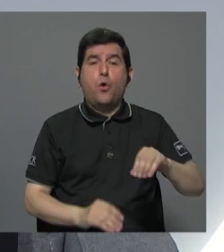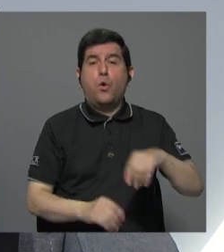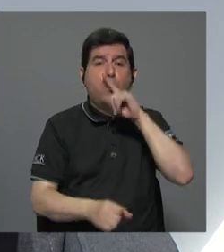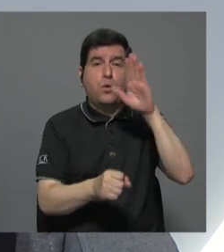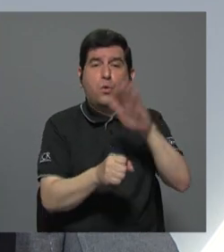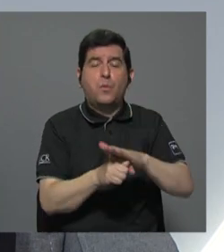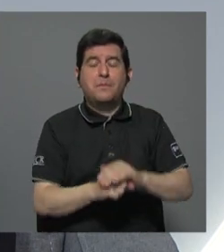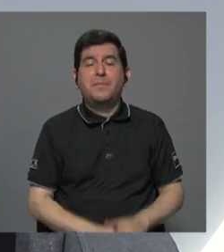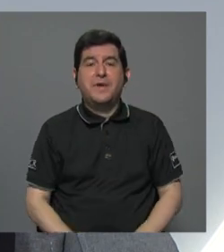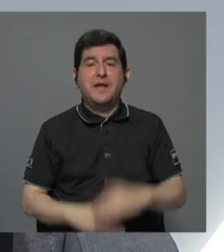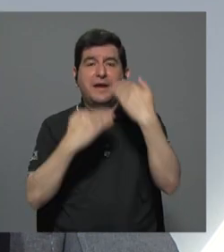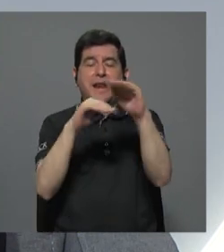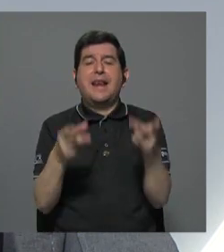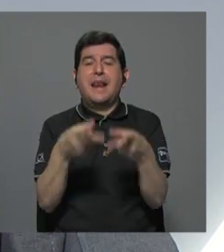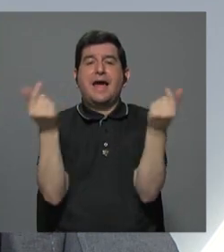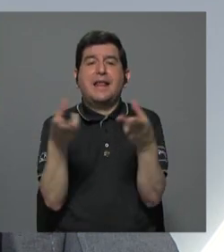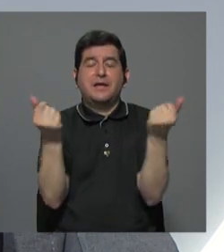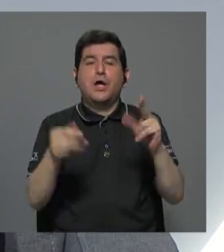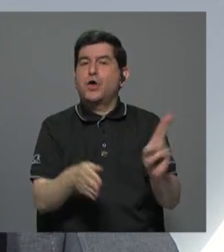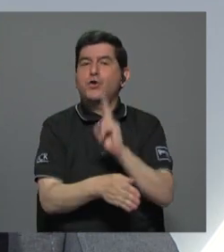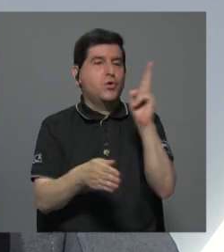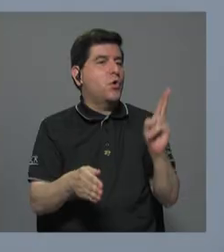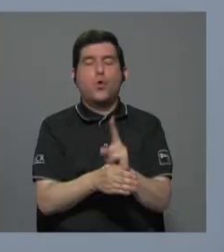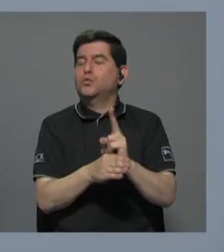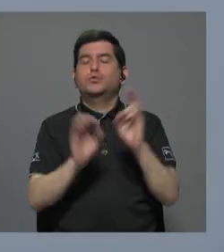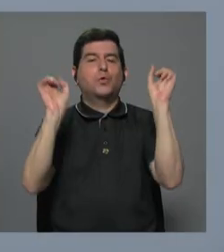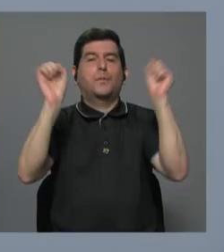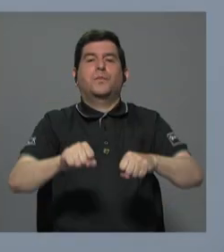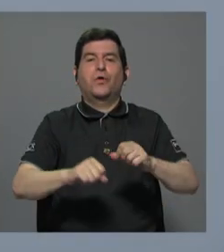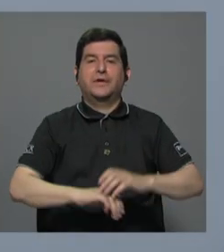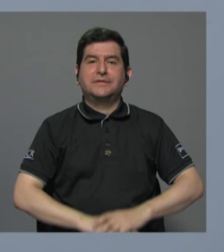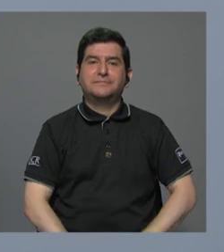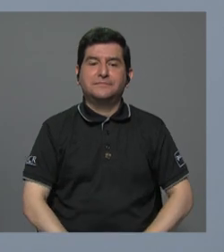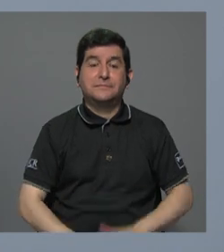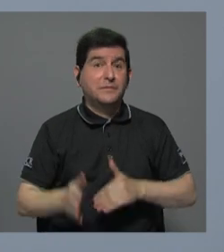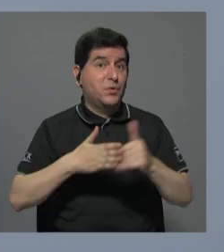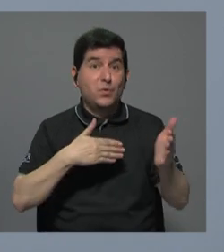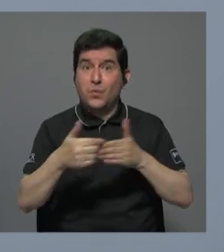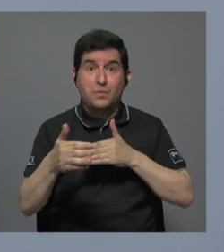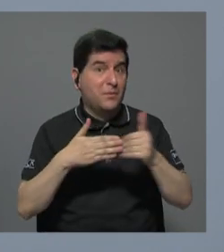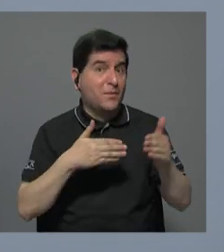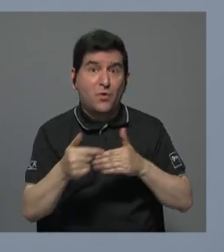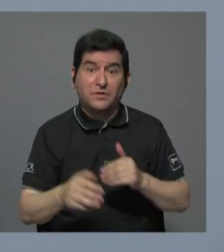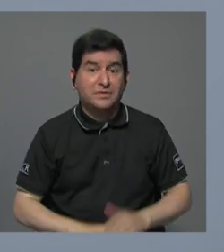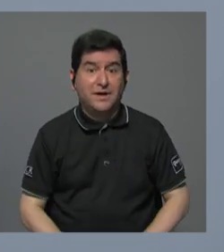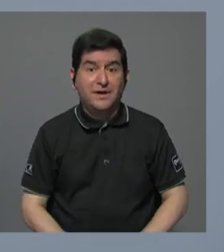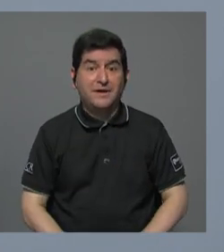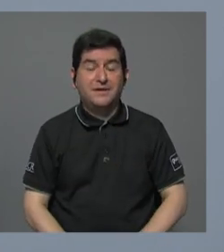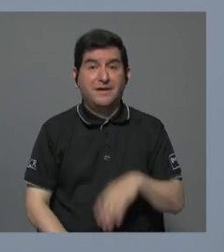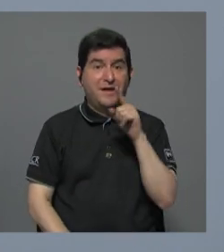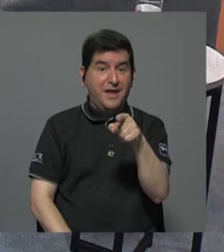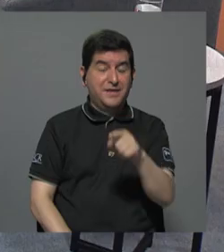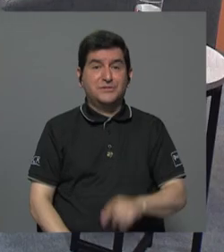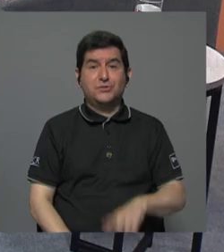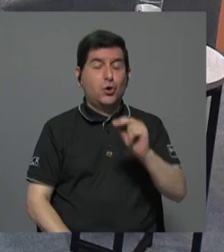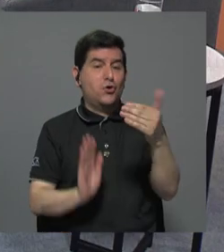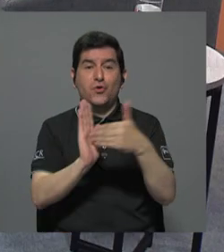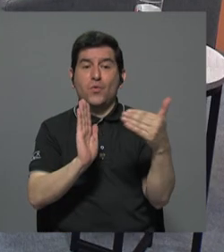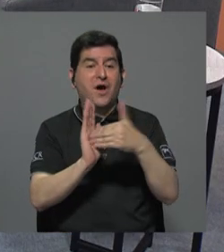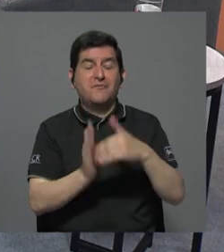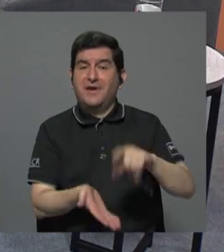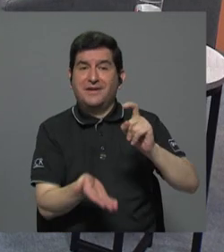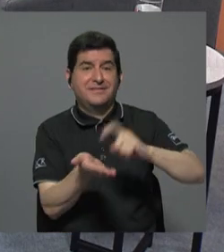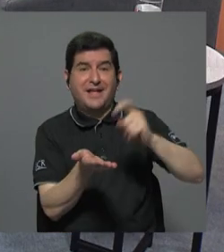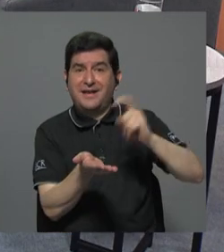limitaciones de la regla fiscal no pueden ser utilizados con a pesar de que no a pesar de que esto no afecta el